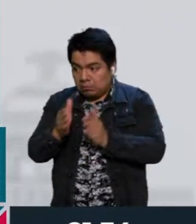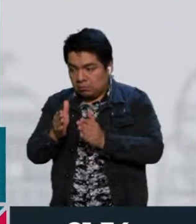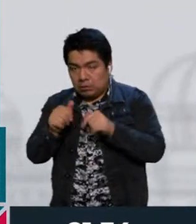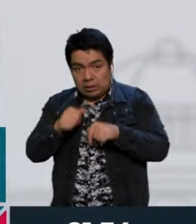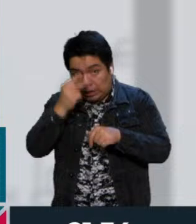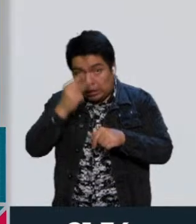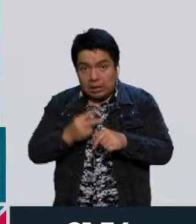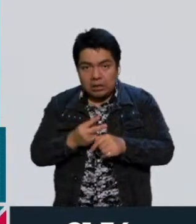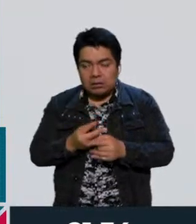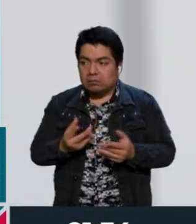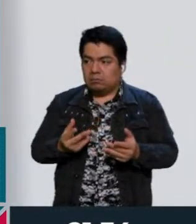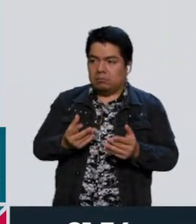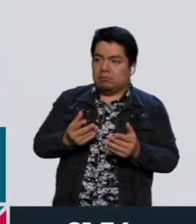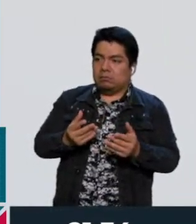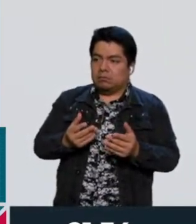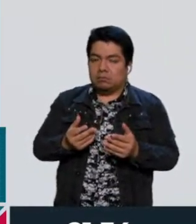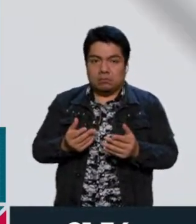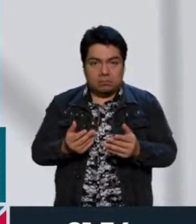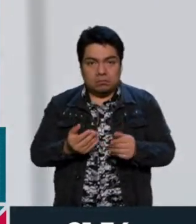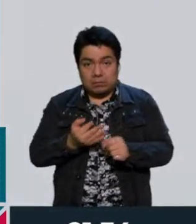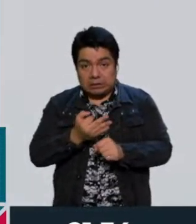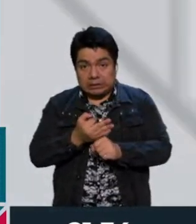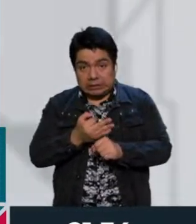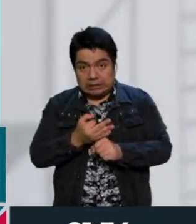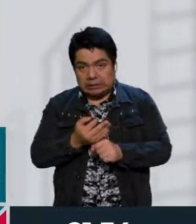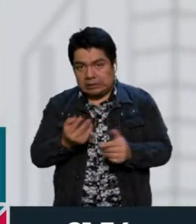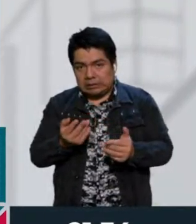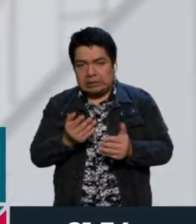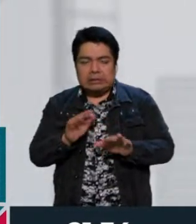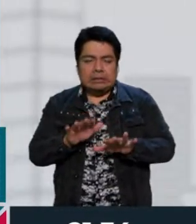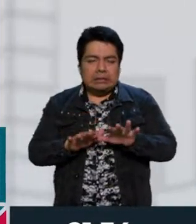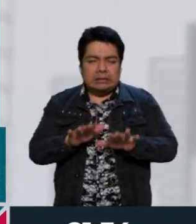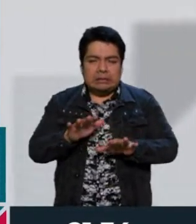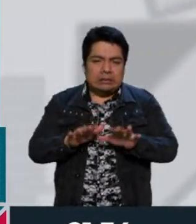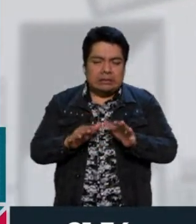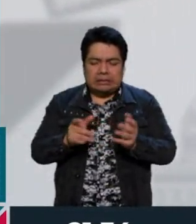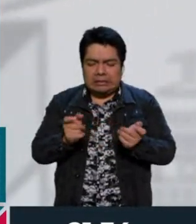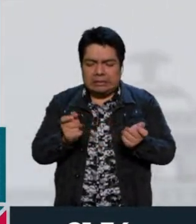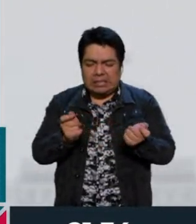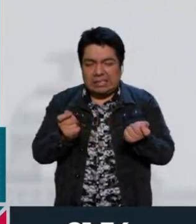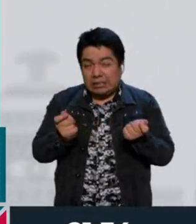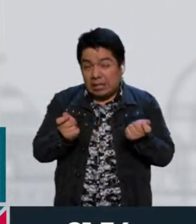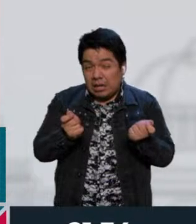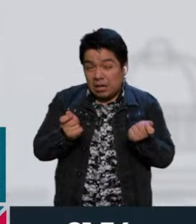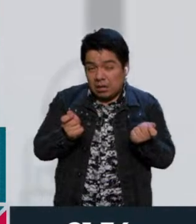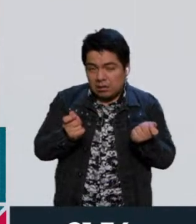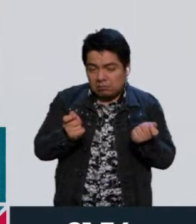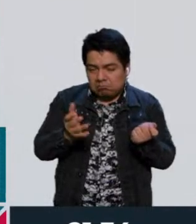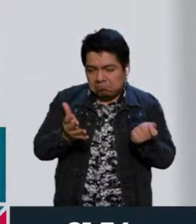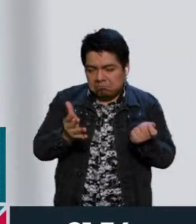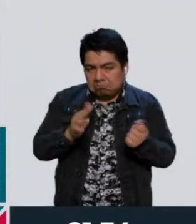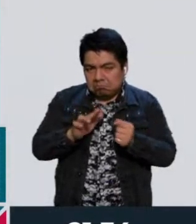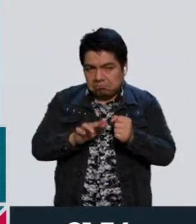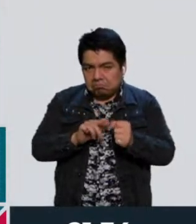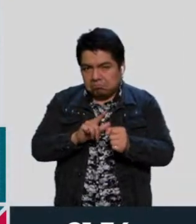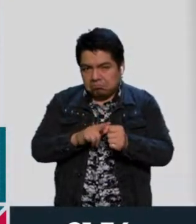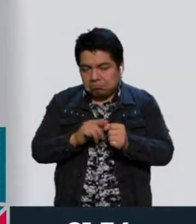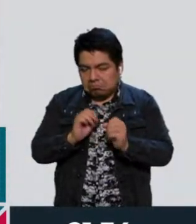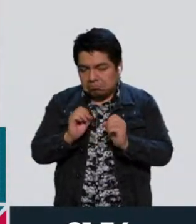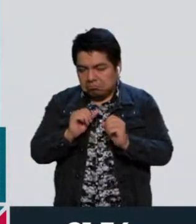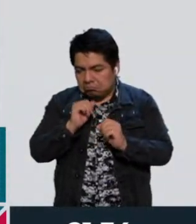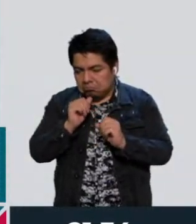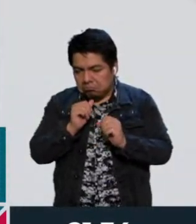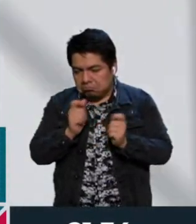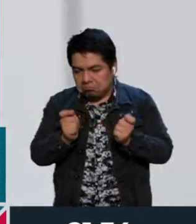en México, este fenómeno, digamos que se controló un poco de manera natural, sin intervención de